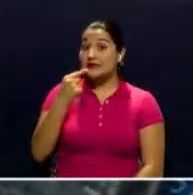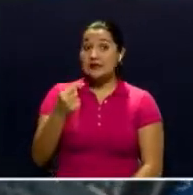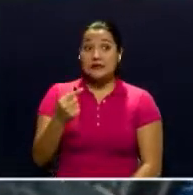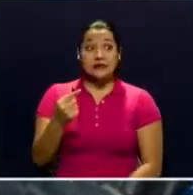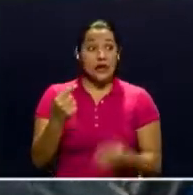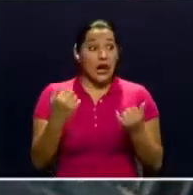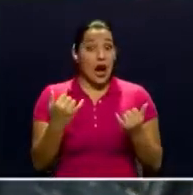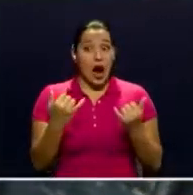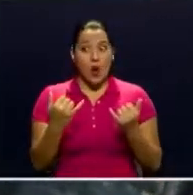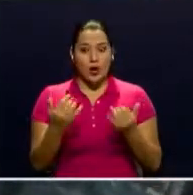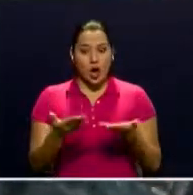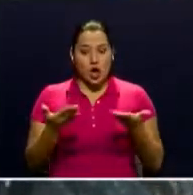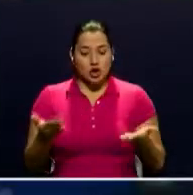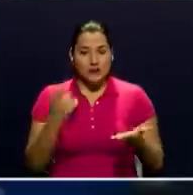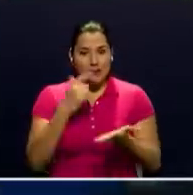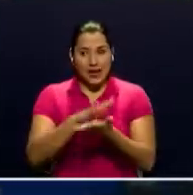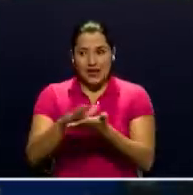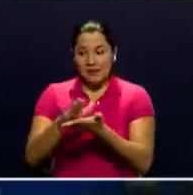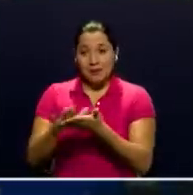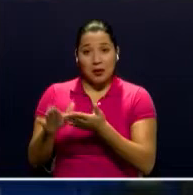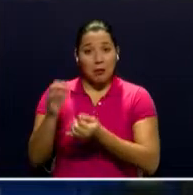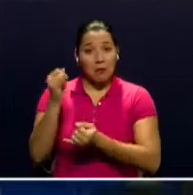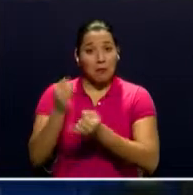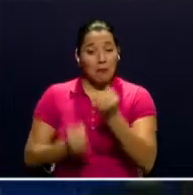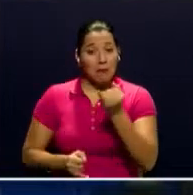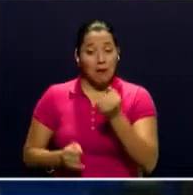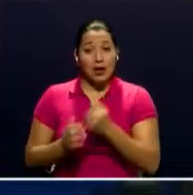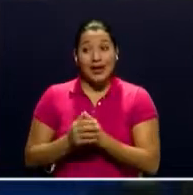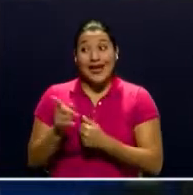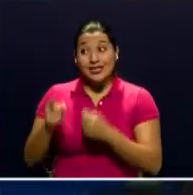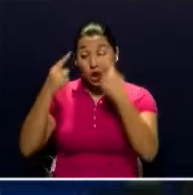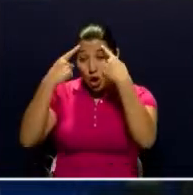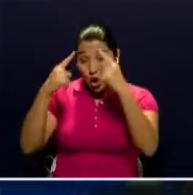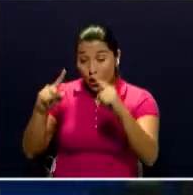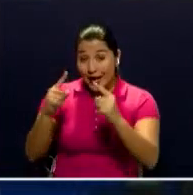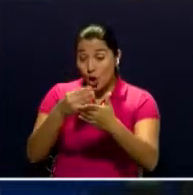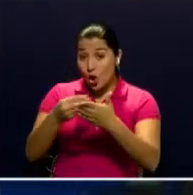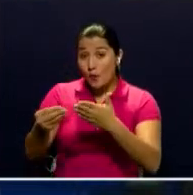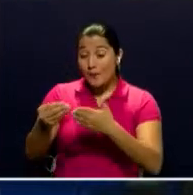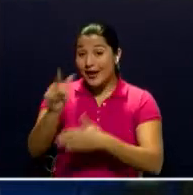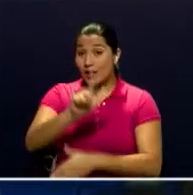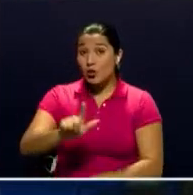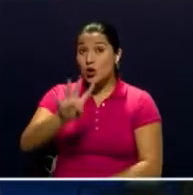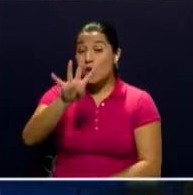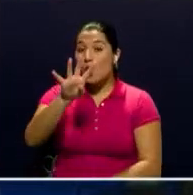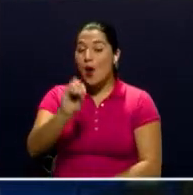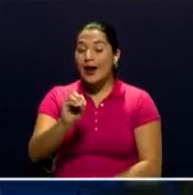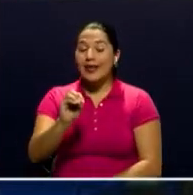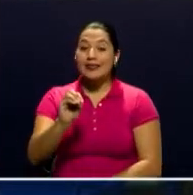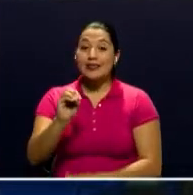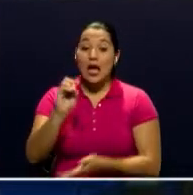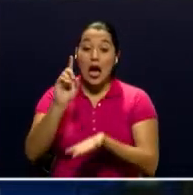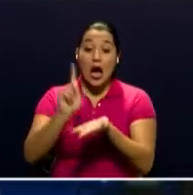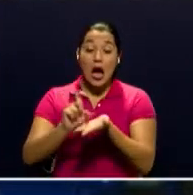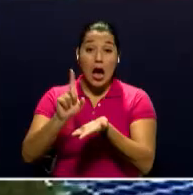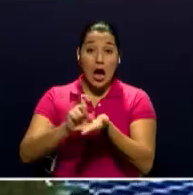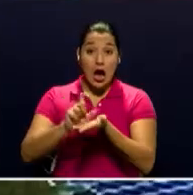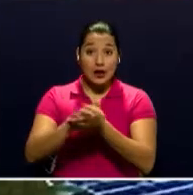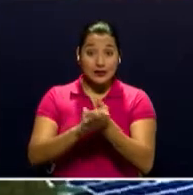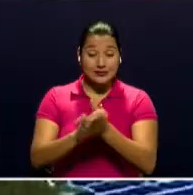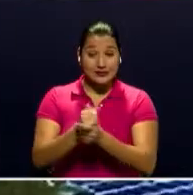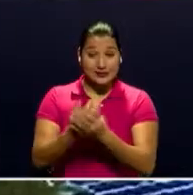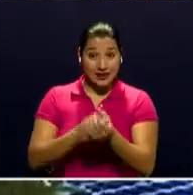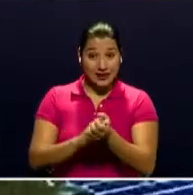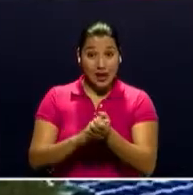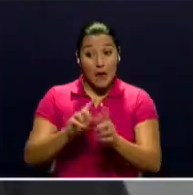agotando los artículos de limpieza. Ellos lograron comprar el lunes 40 alcohol en gel, pero este jueves ya solo les